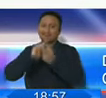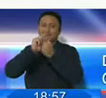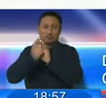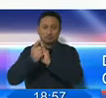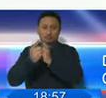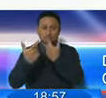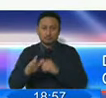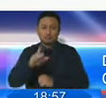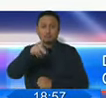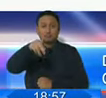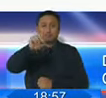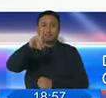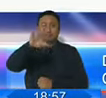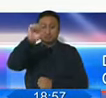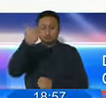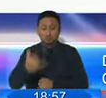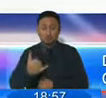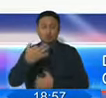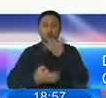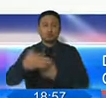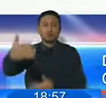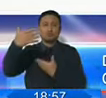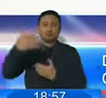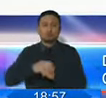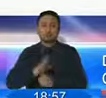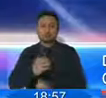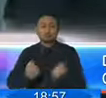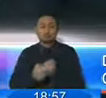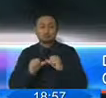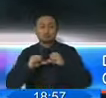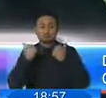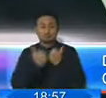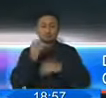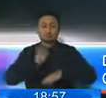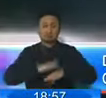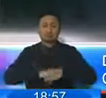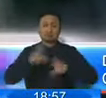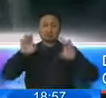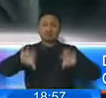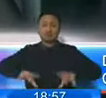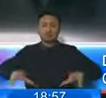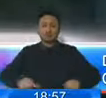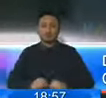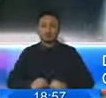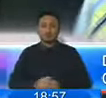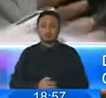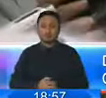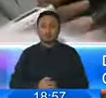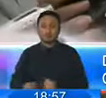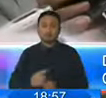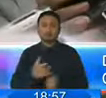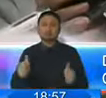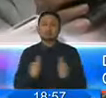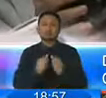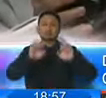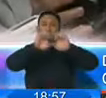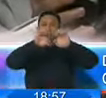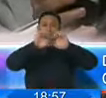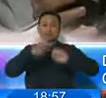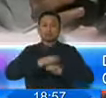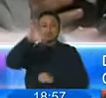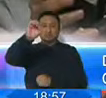Carlos Pollitt se enfrenta a un juicio político impulsado por el legislativo por supuestos actos de corrupción con la empresa